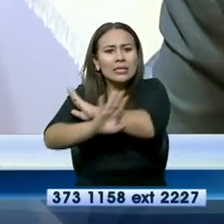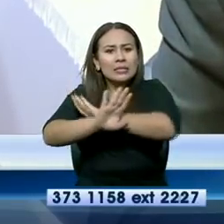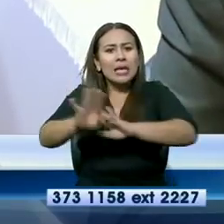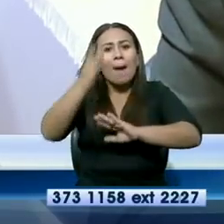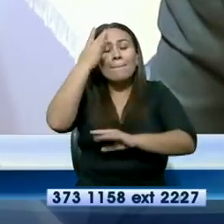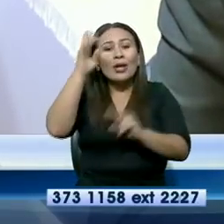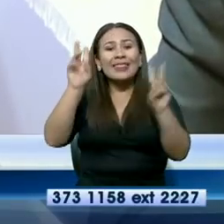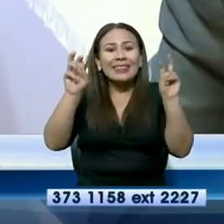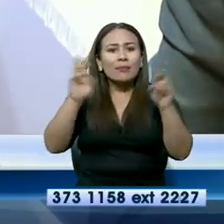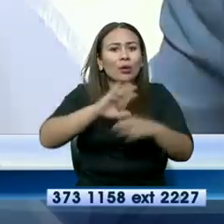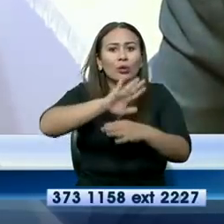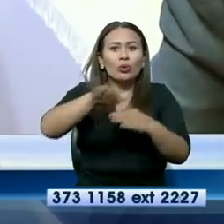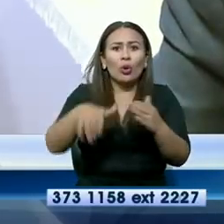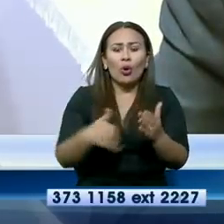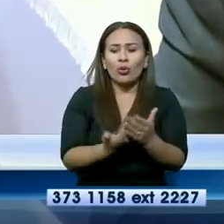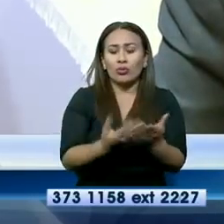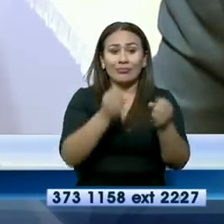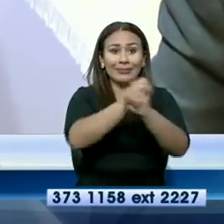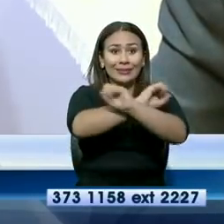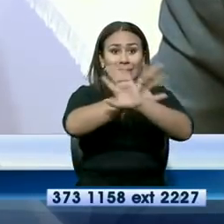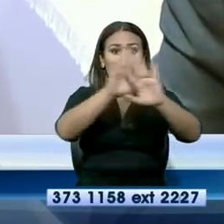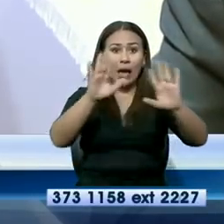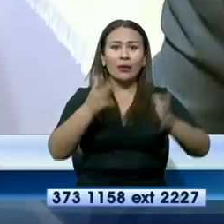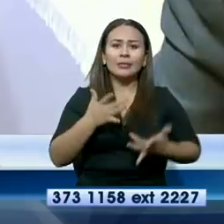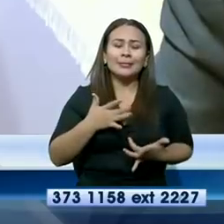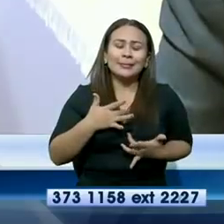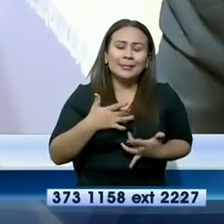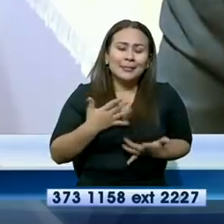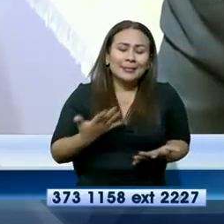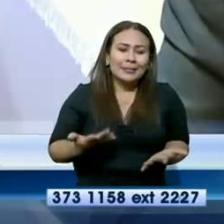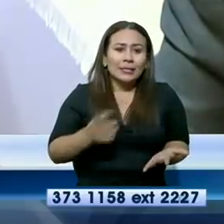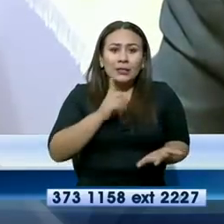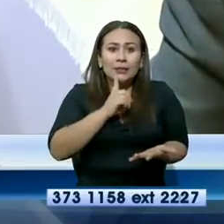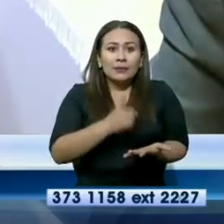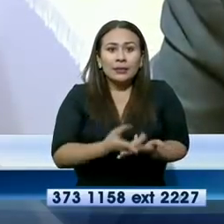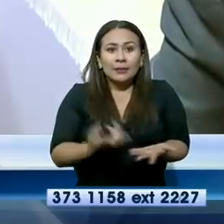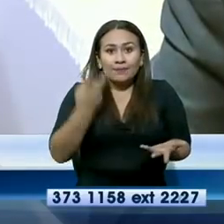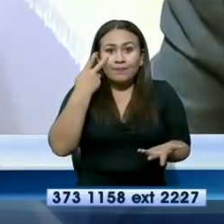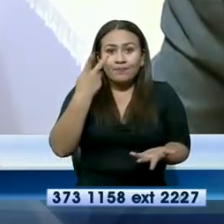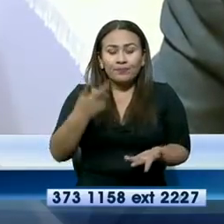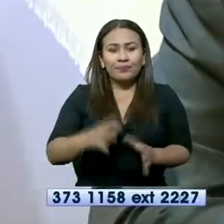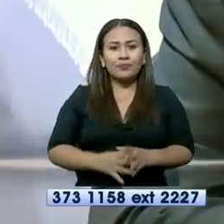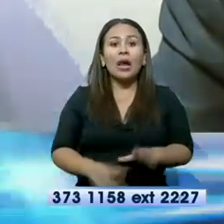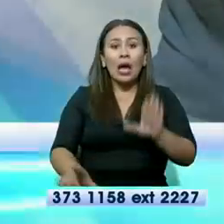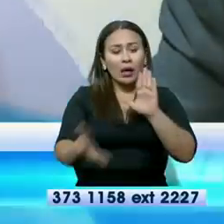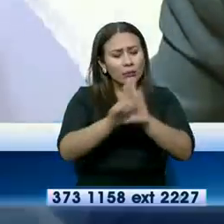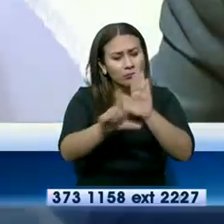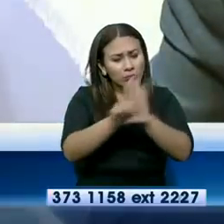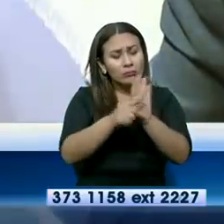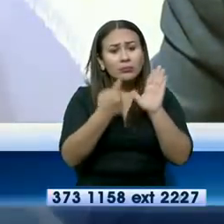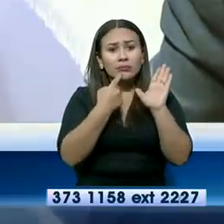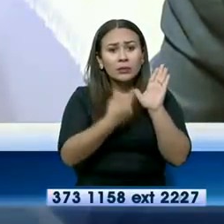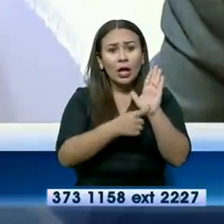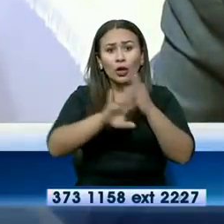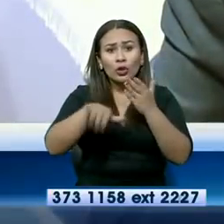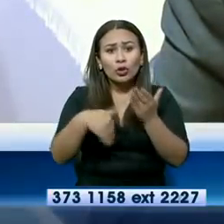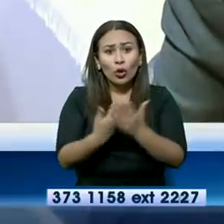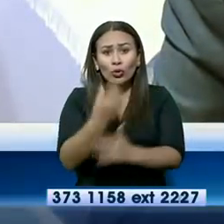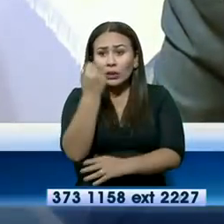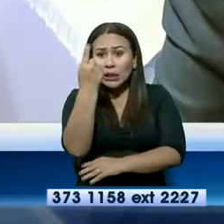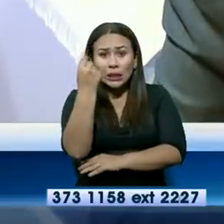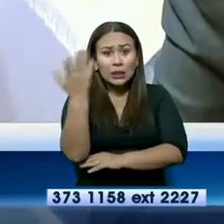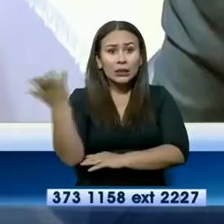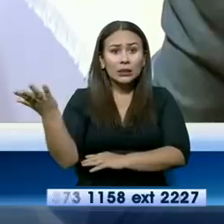que todo esto es transparente, desgraciadamente, de un ejercicio que es legal, que metodológicamente